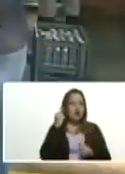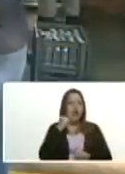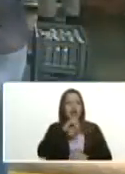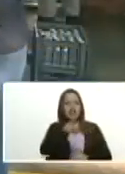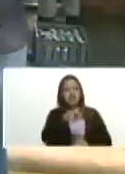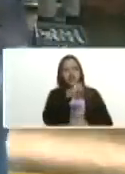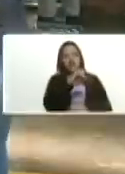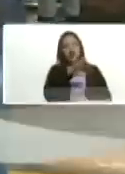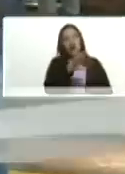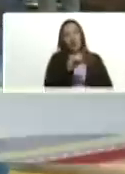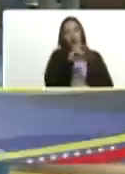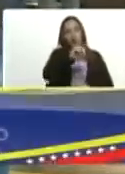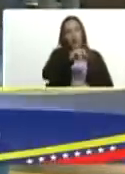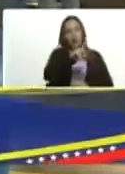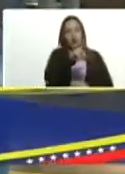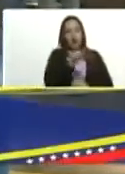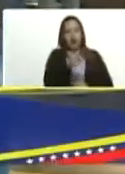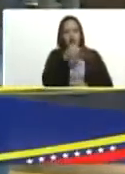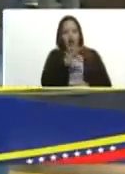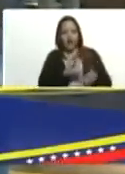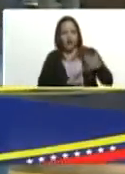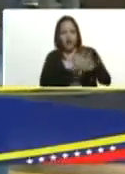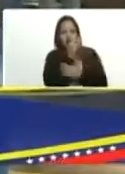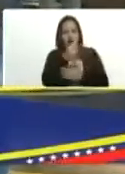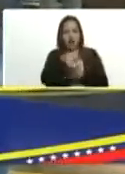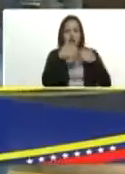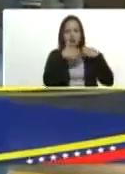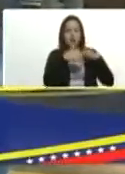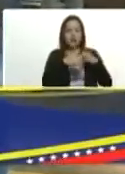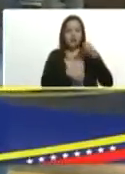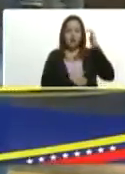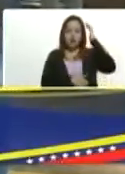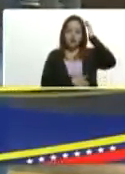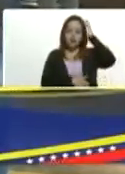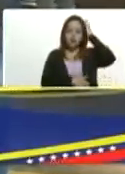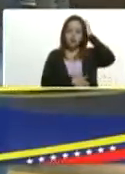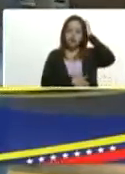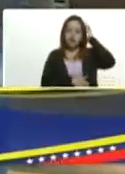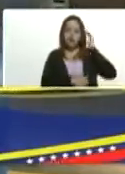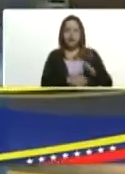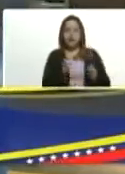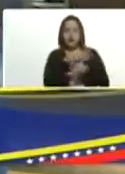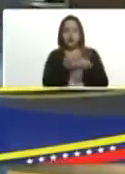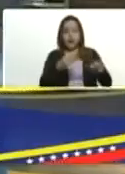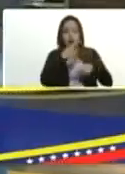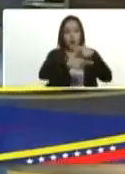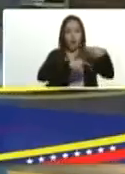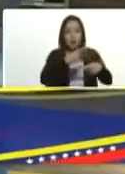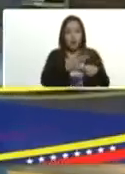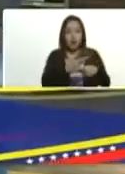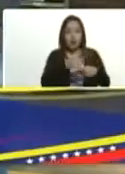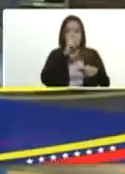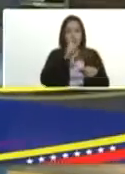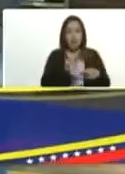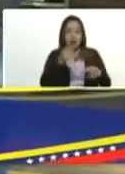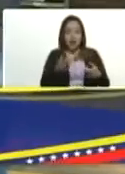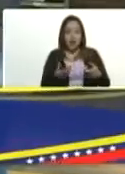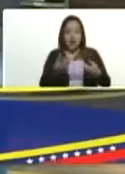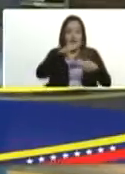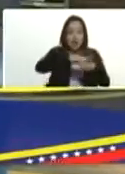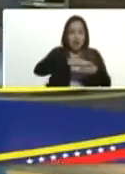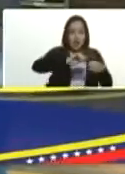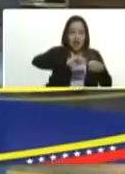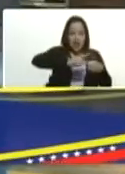es la gerente fundadora de esta planta maravillosa, procesadora y enlatadora